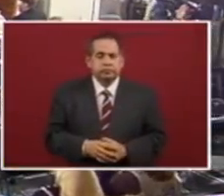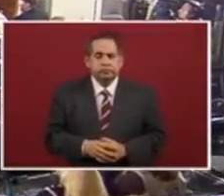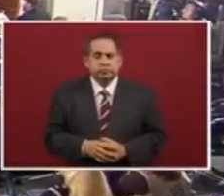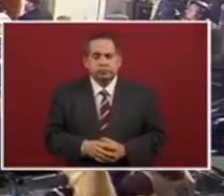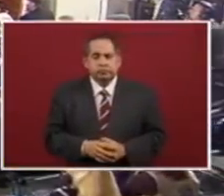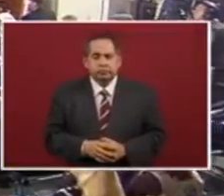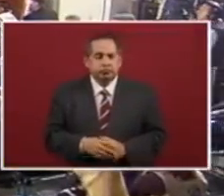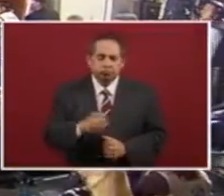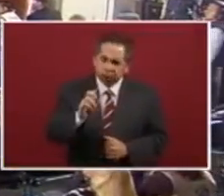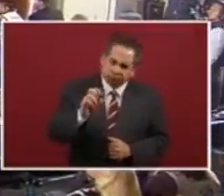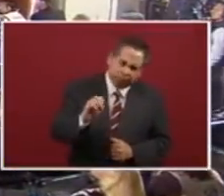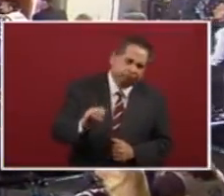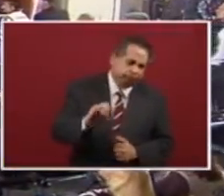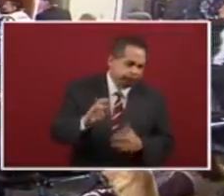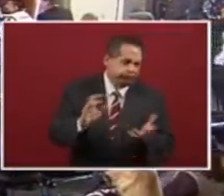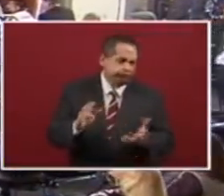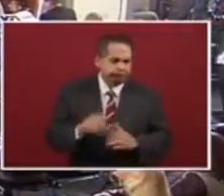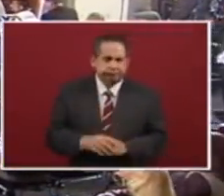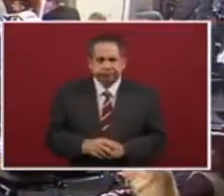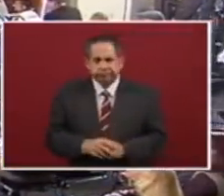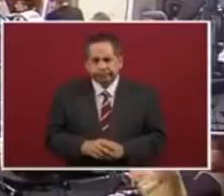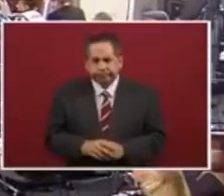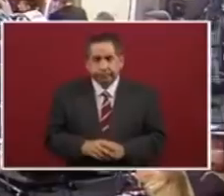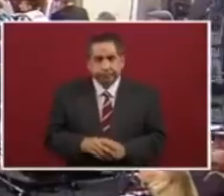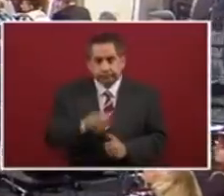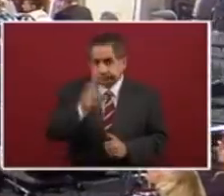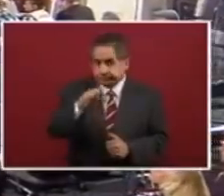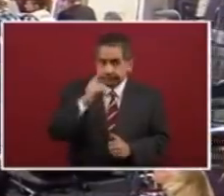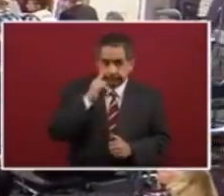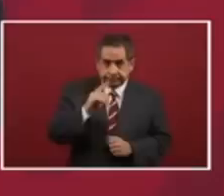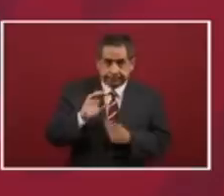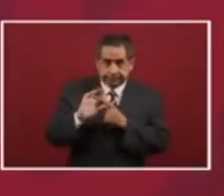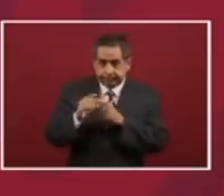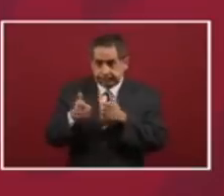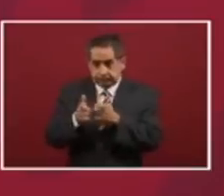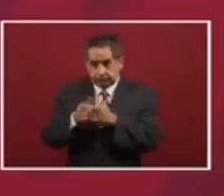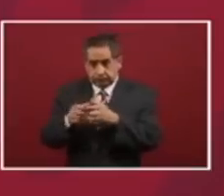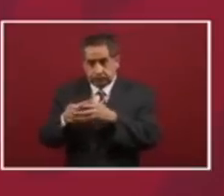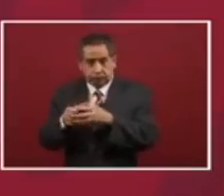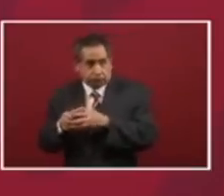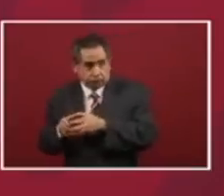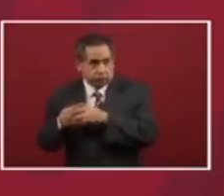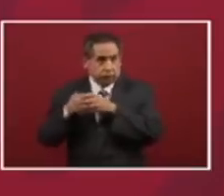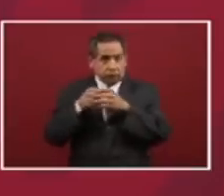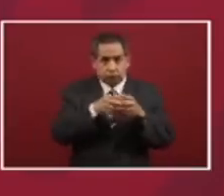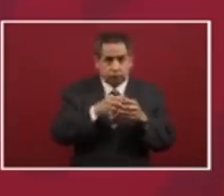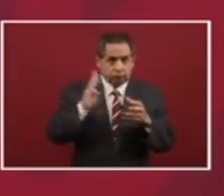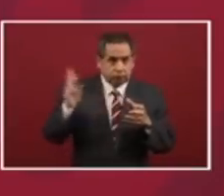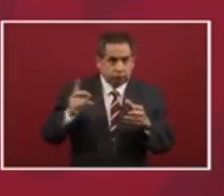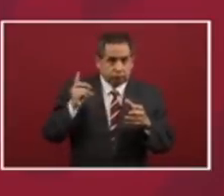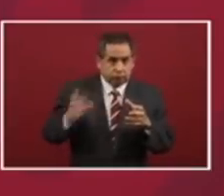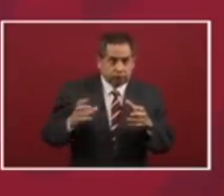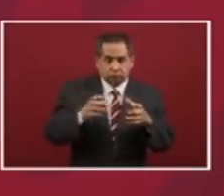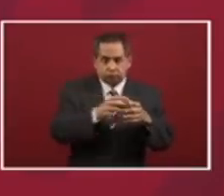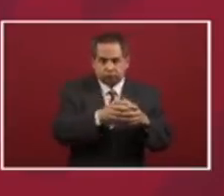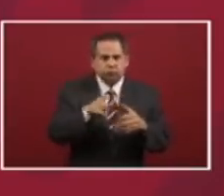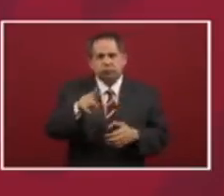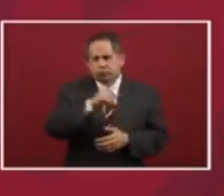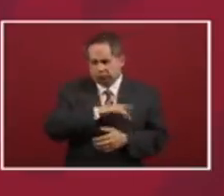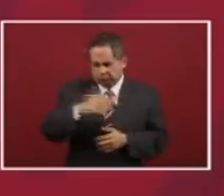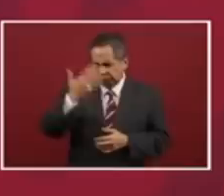sí pero la comisión cómo se